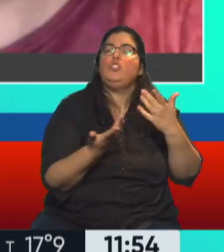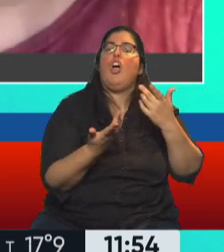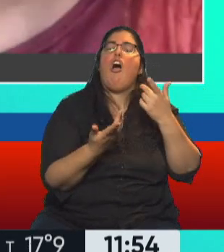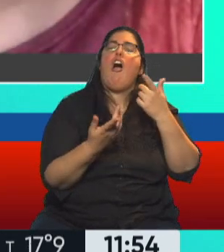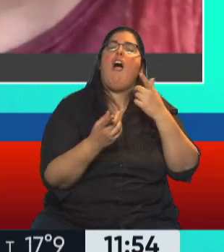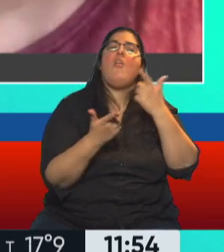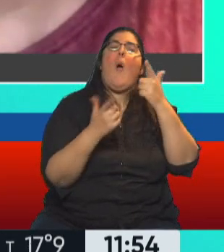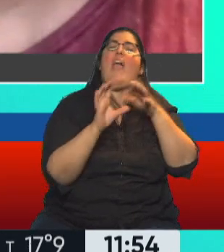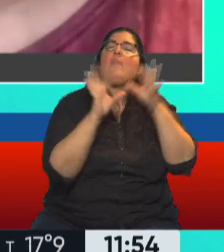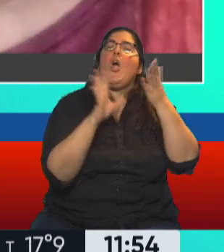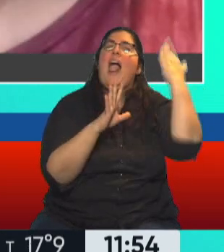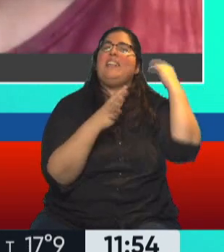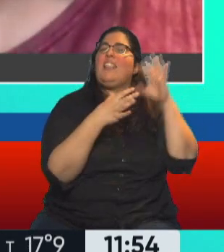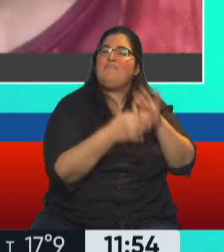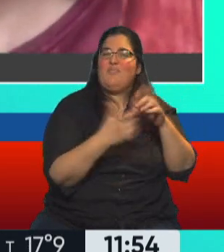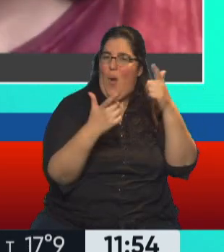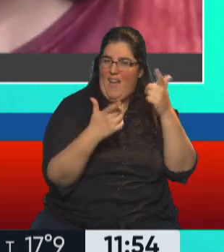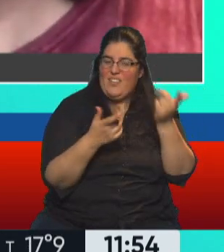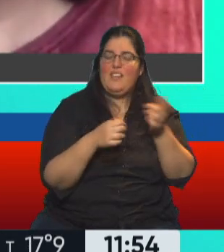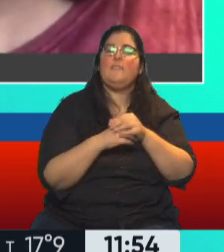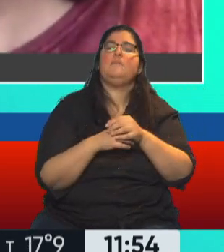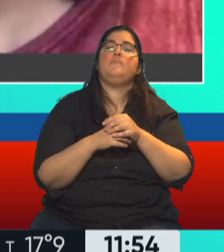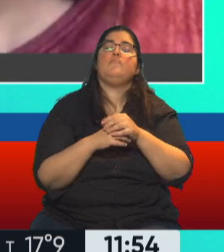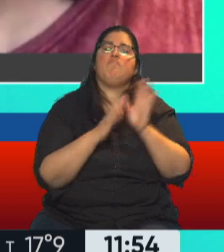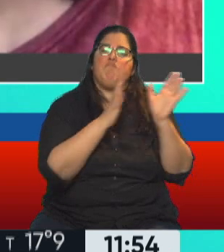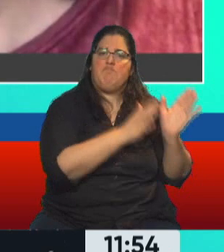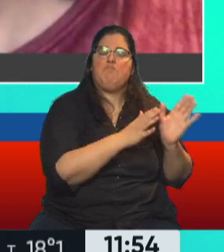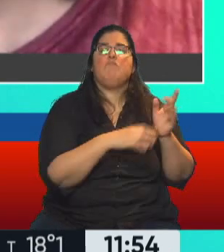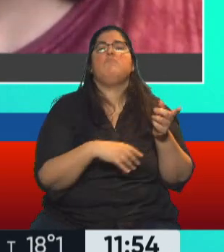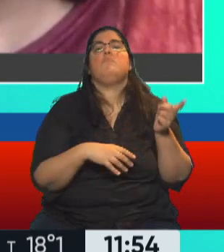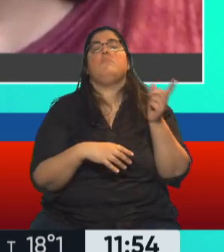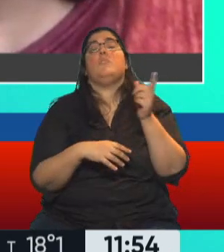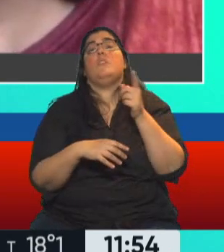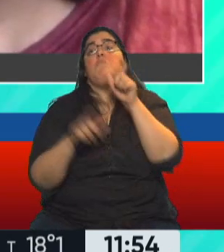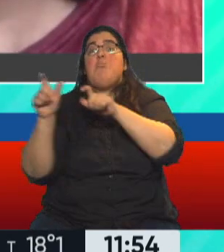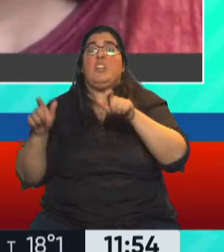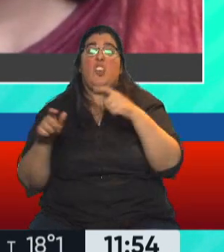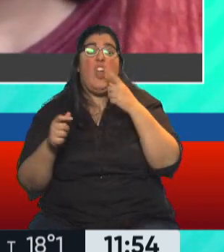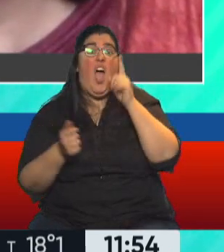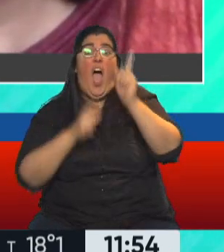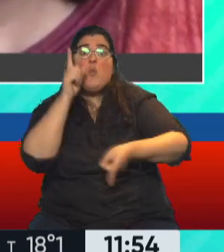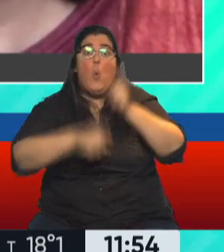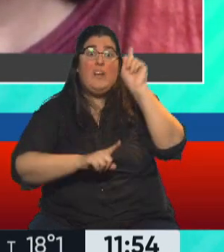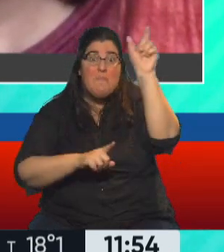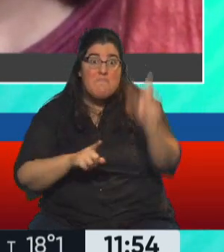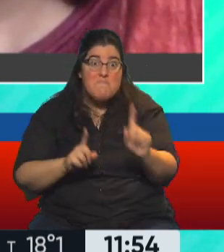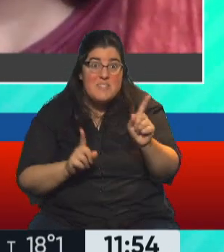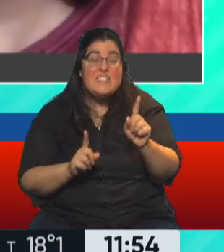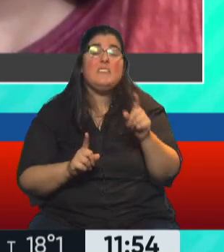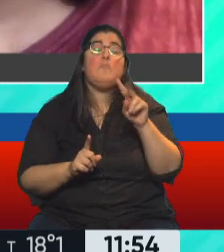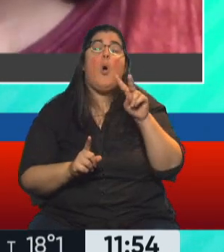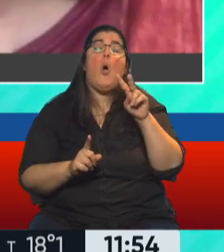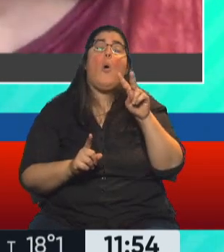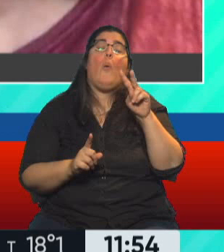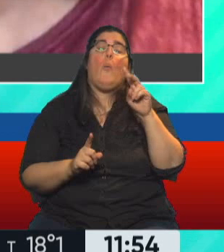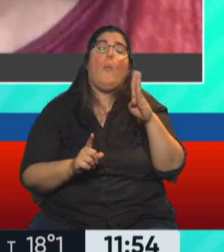trayectoria democrática, ¿no? Y en términos de lo que se le acusa, efectivamente, Bellido está acusado